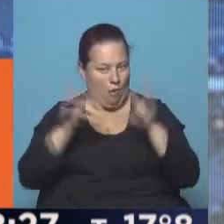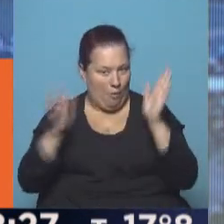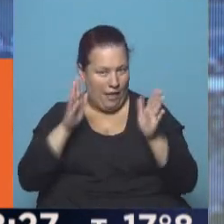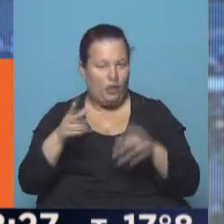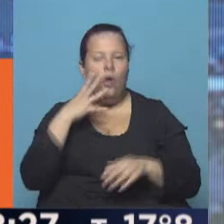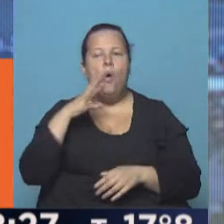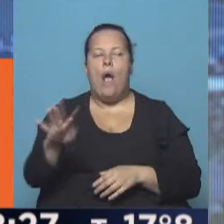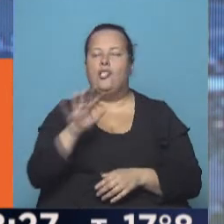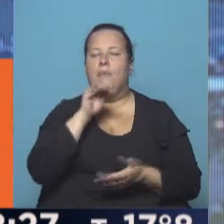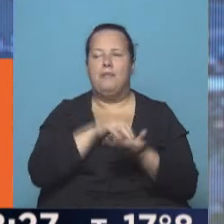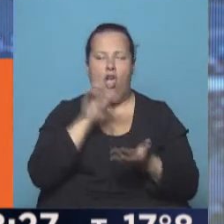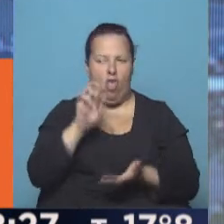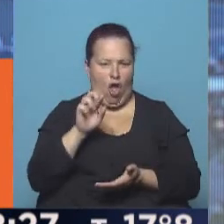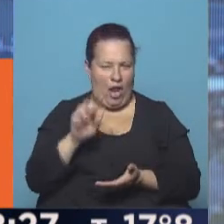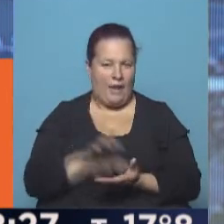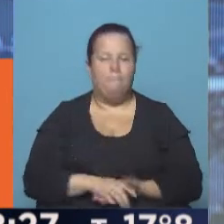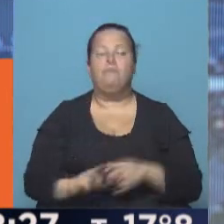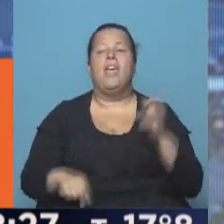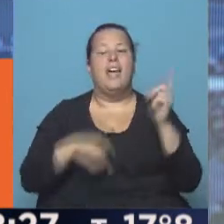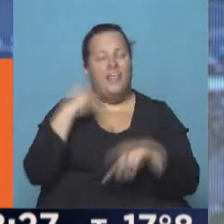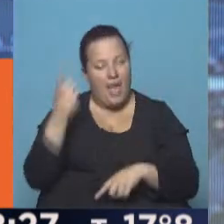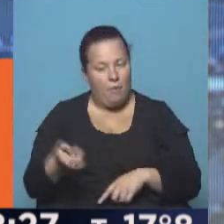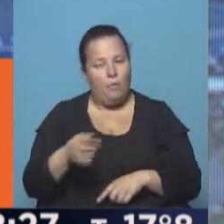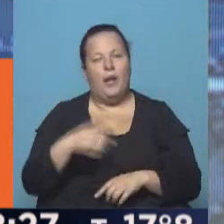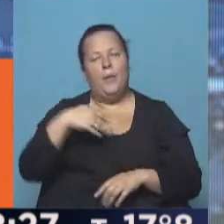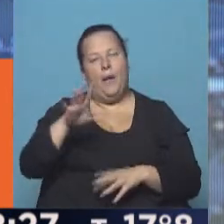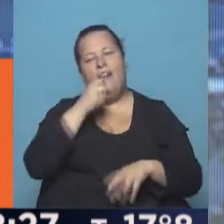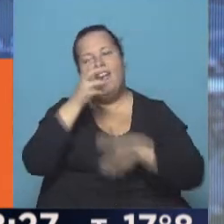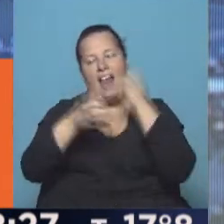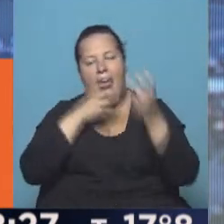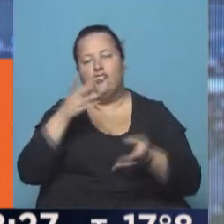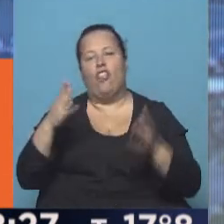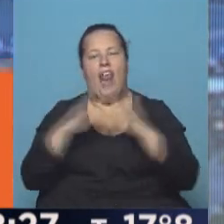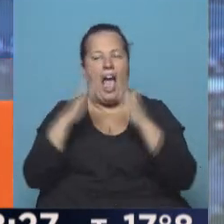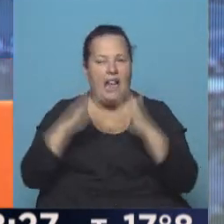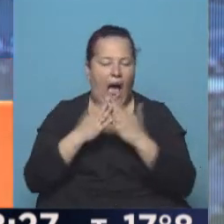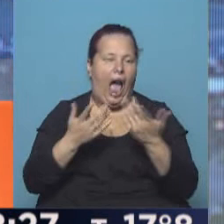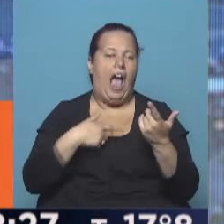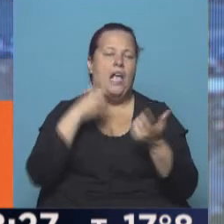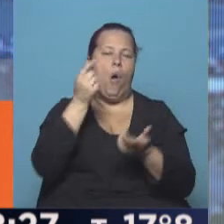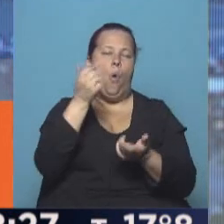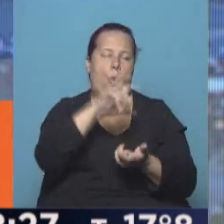de 4.000 millones de dólares. Después, obviamente llegará el sinceramiento de los inmuebles y de las